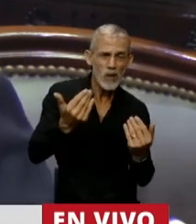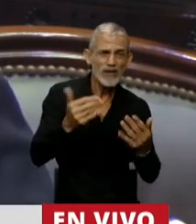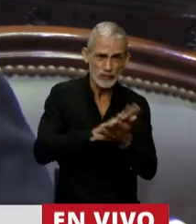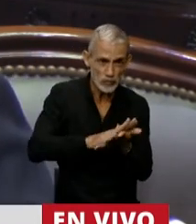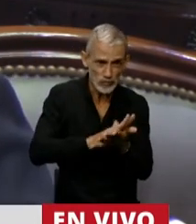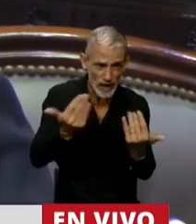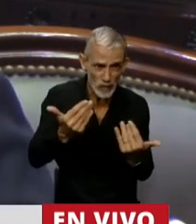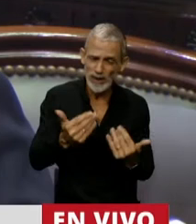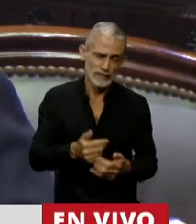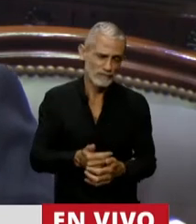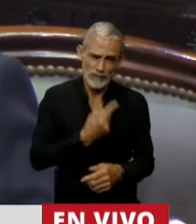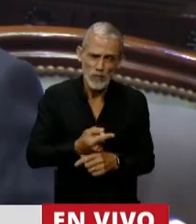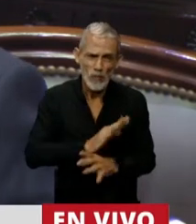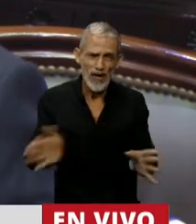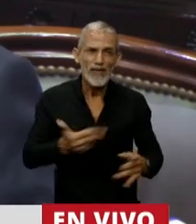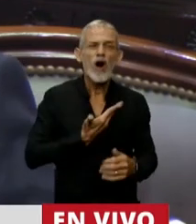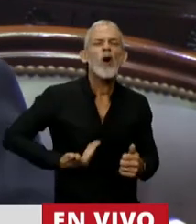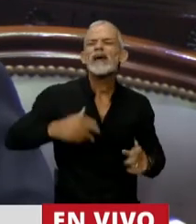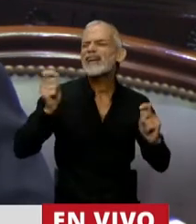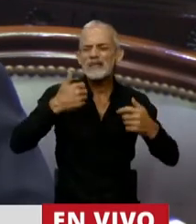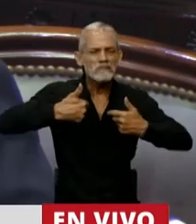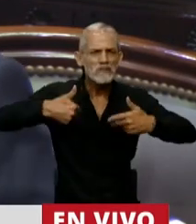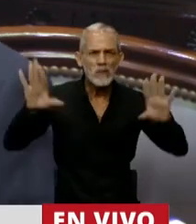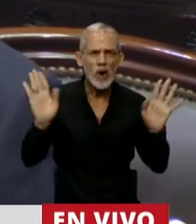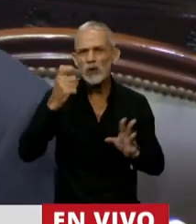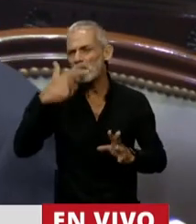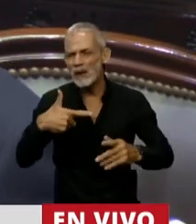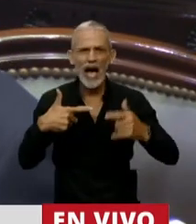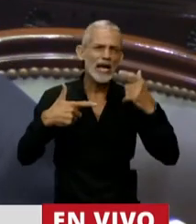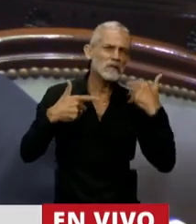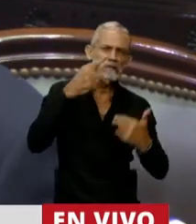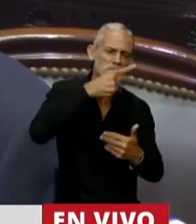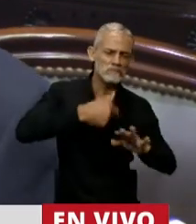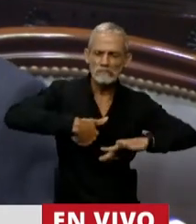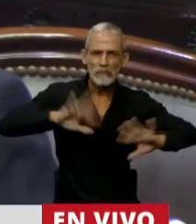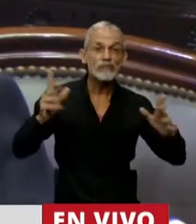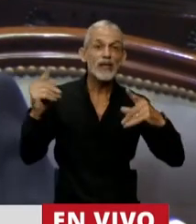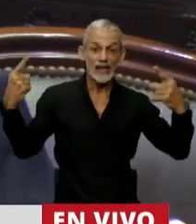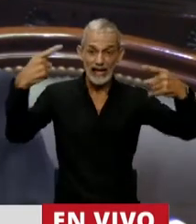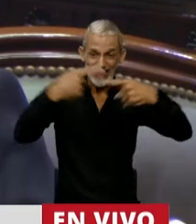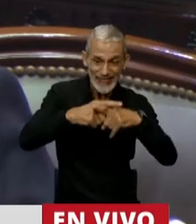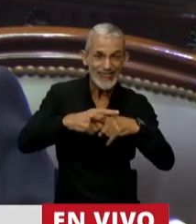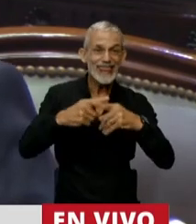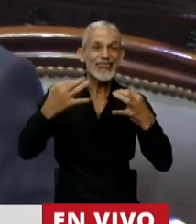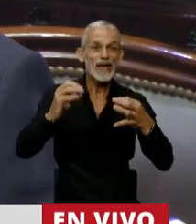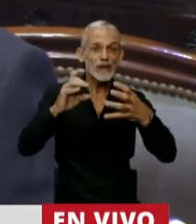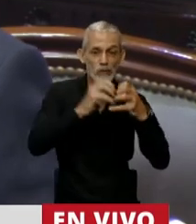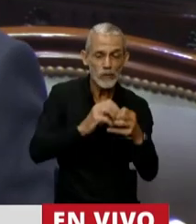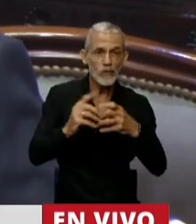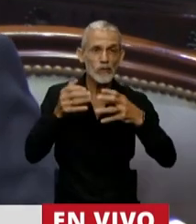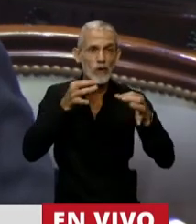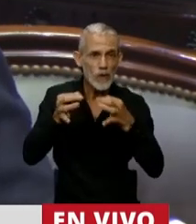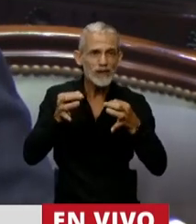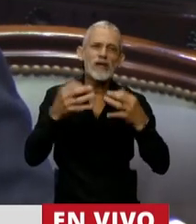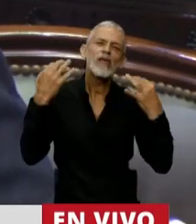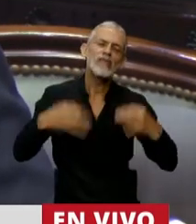resolver gobierne quien gobierne si no discuten y no convocan a un debate